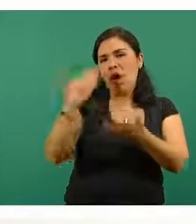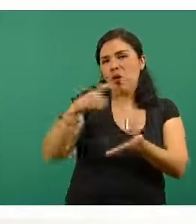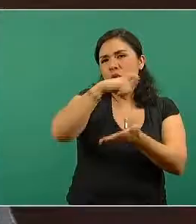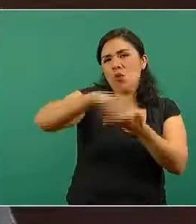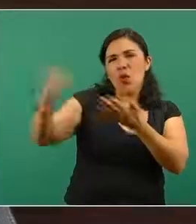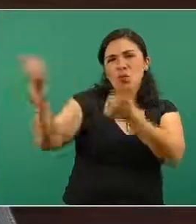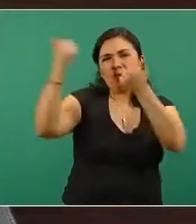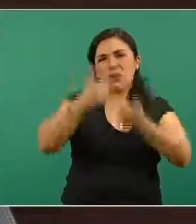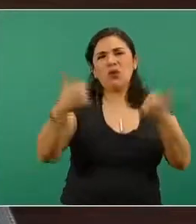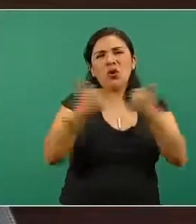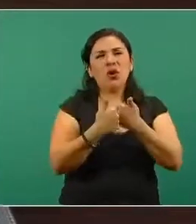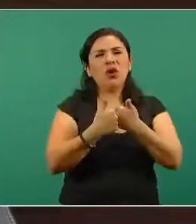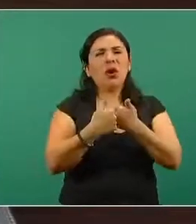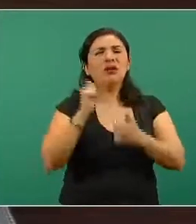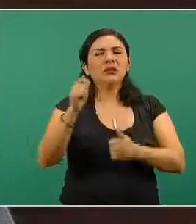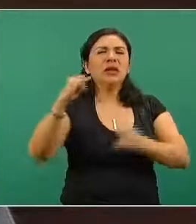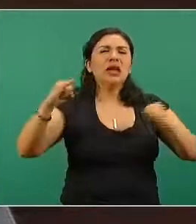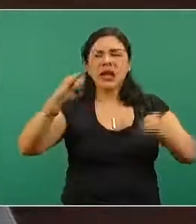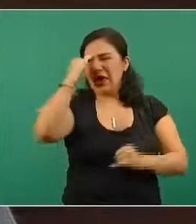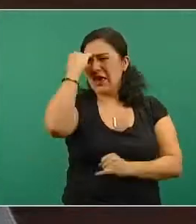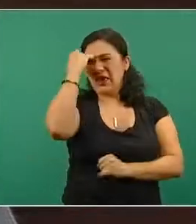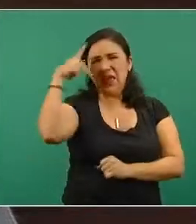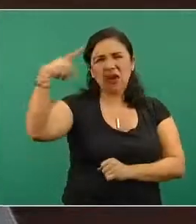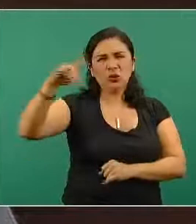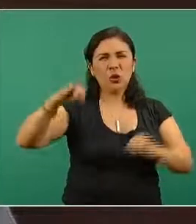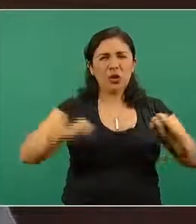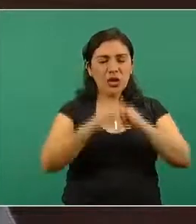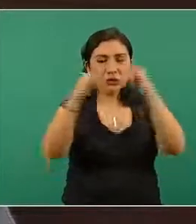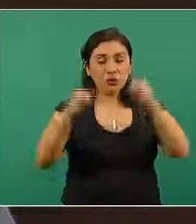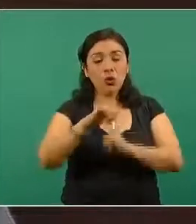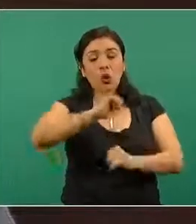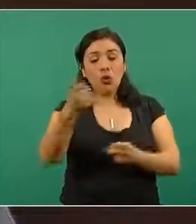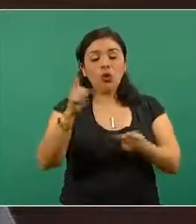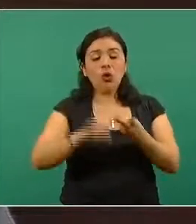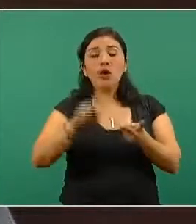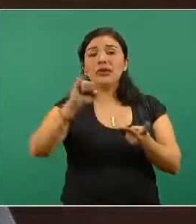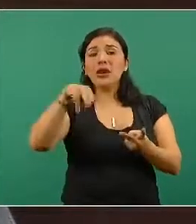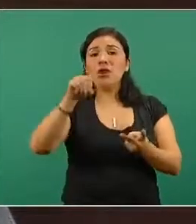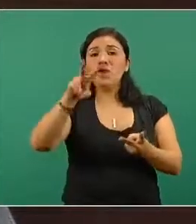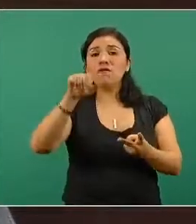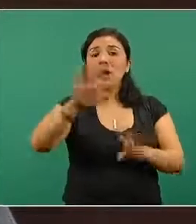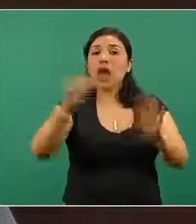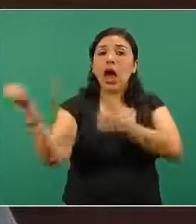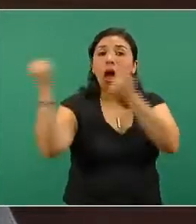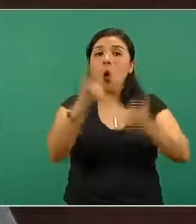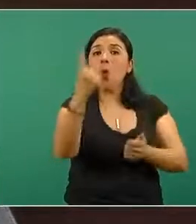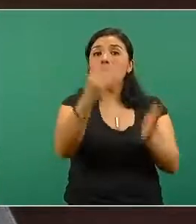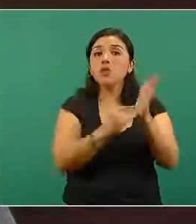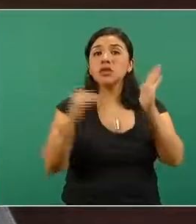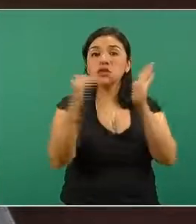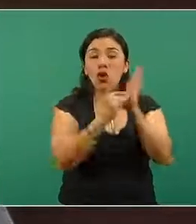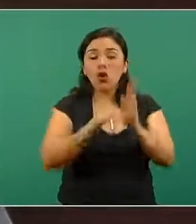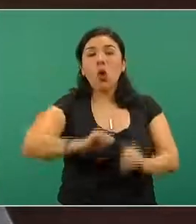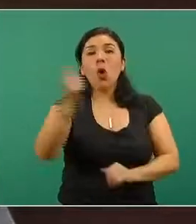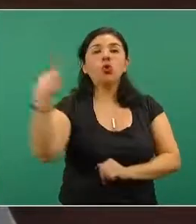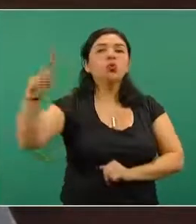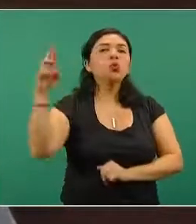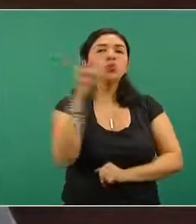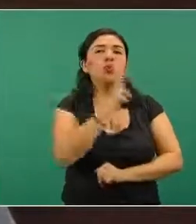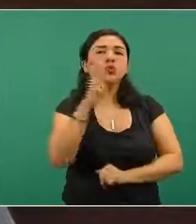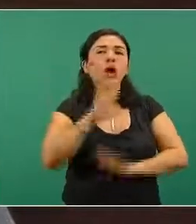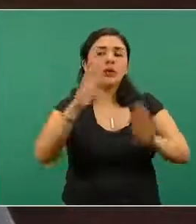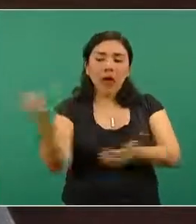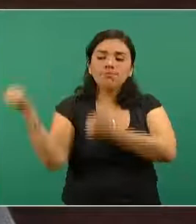través del Serum Institute de la India. Sinovac también recibimos ya 1 millón, y Sputnik también recibimos